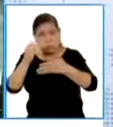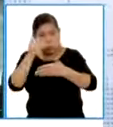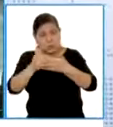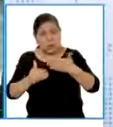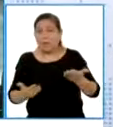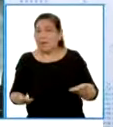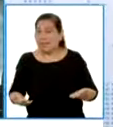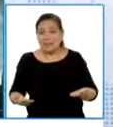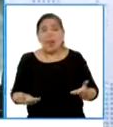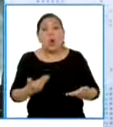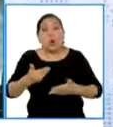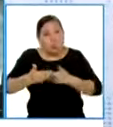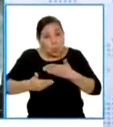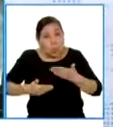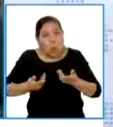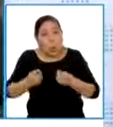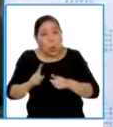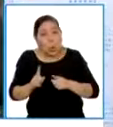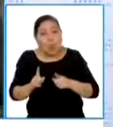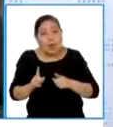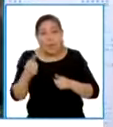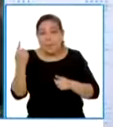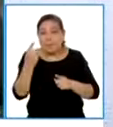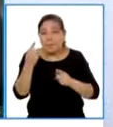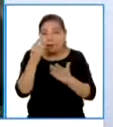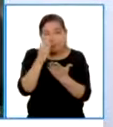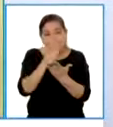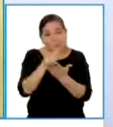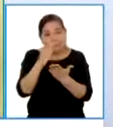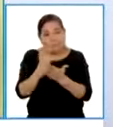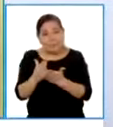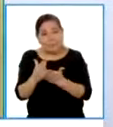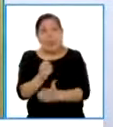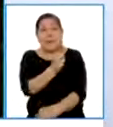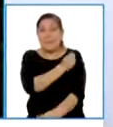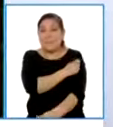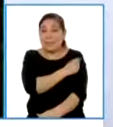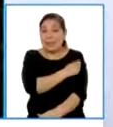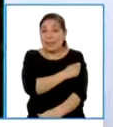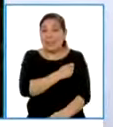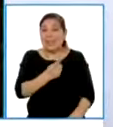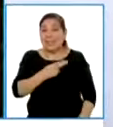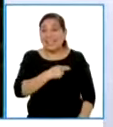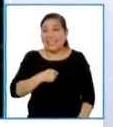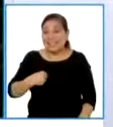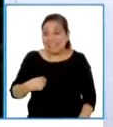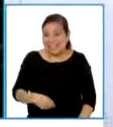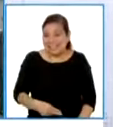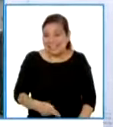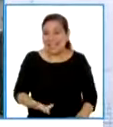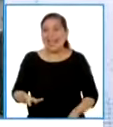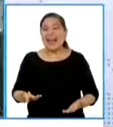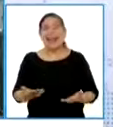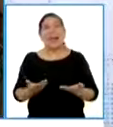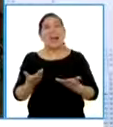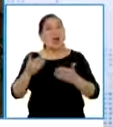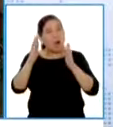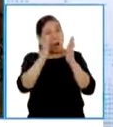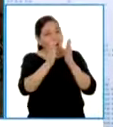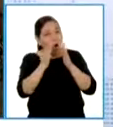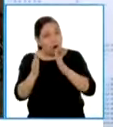¿no es cierto?, de cómo vamos al momento en esa primera fase de las vacunas de Sinopharm. Nos referimos a la fase oficial, a la